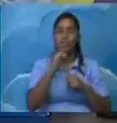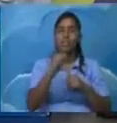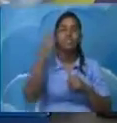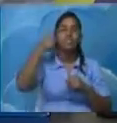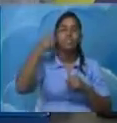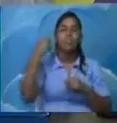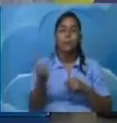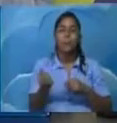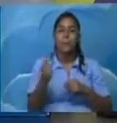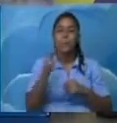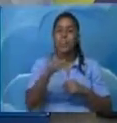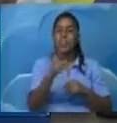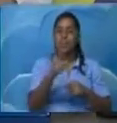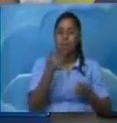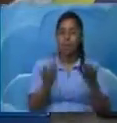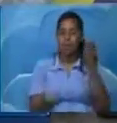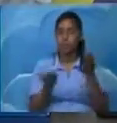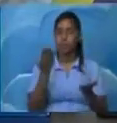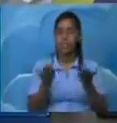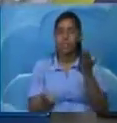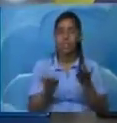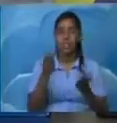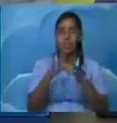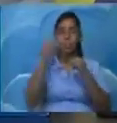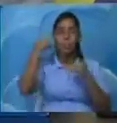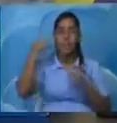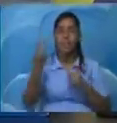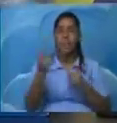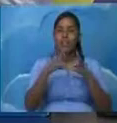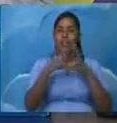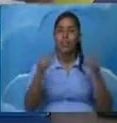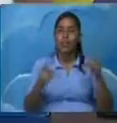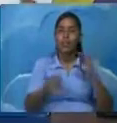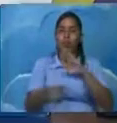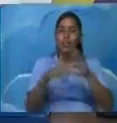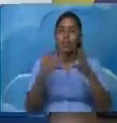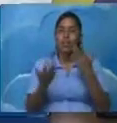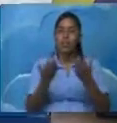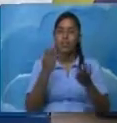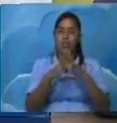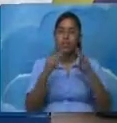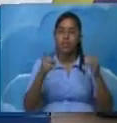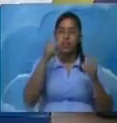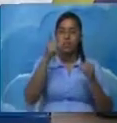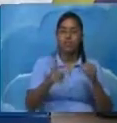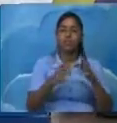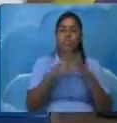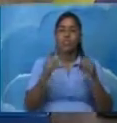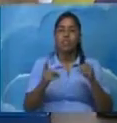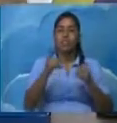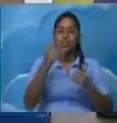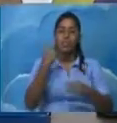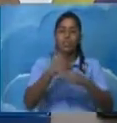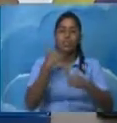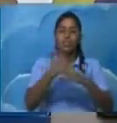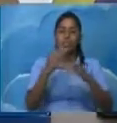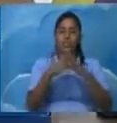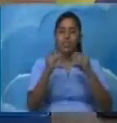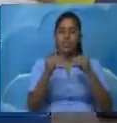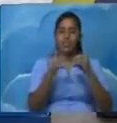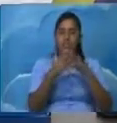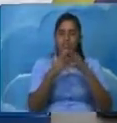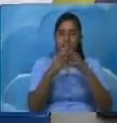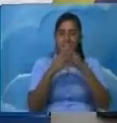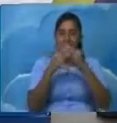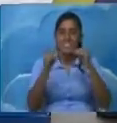para equiparar, para que todos más o menos seamos iguales. Si yo tengo